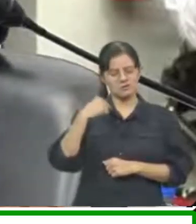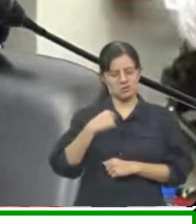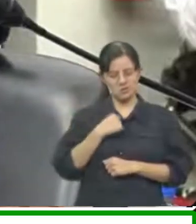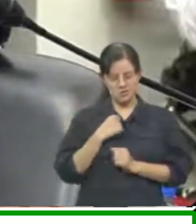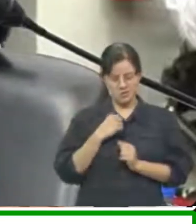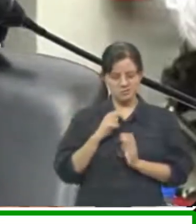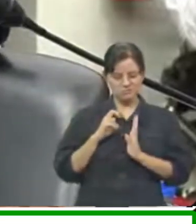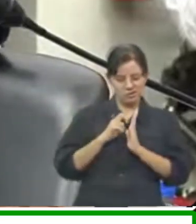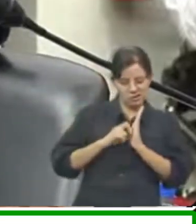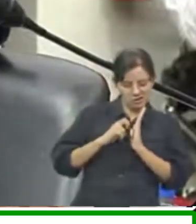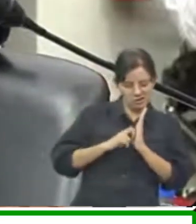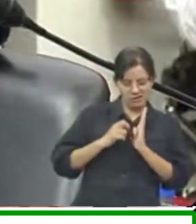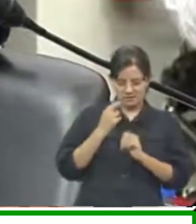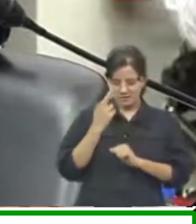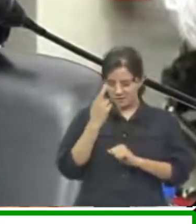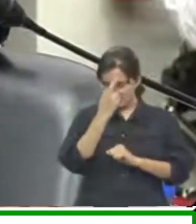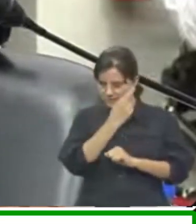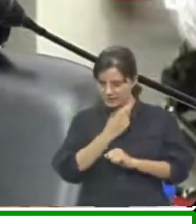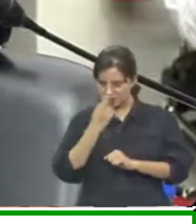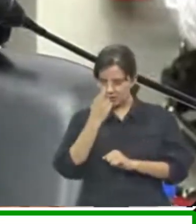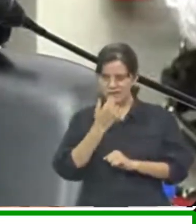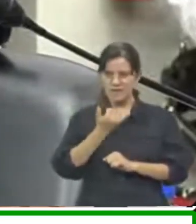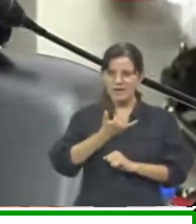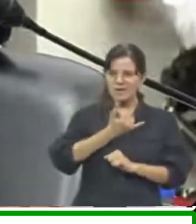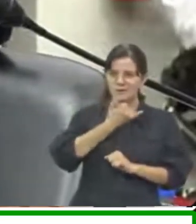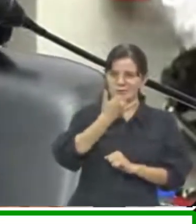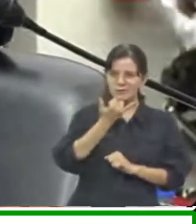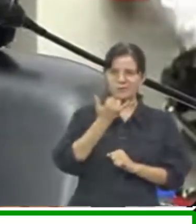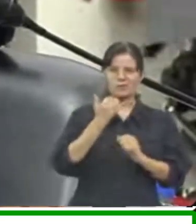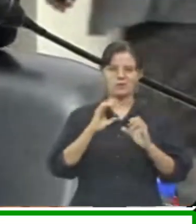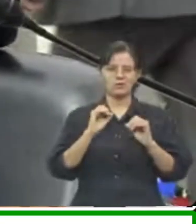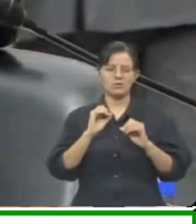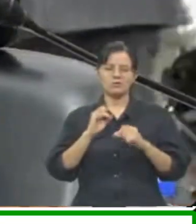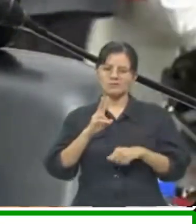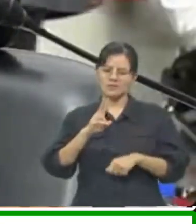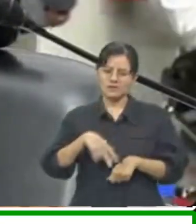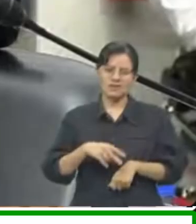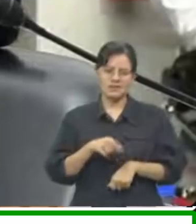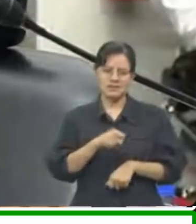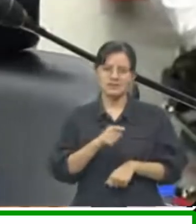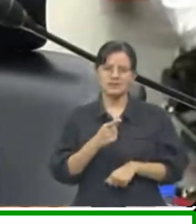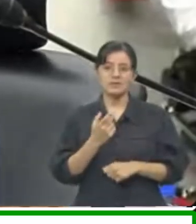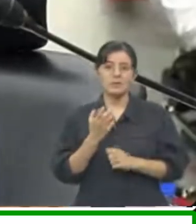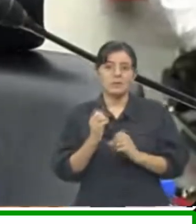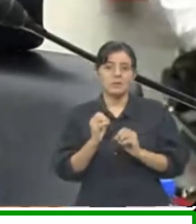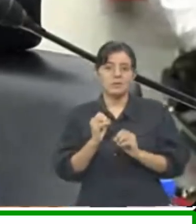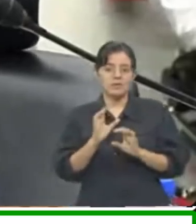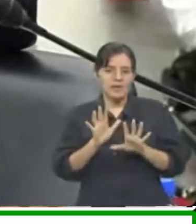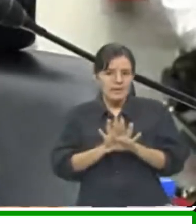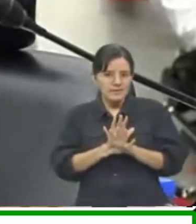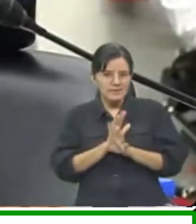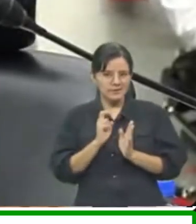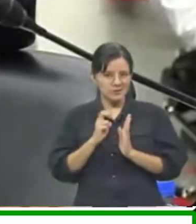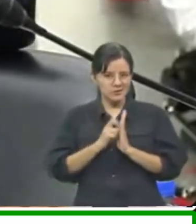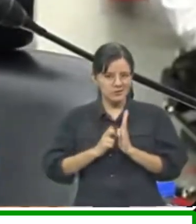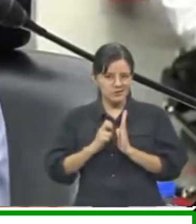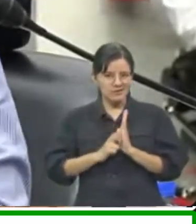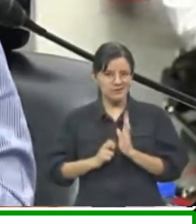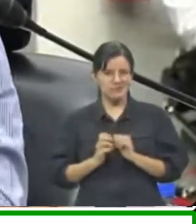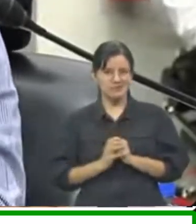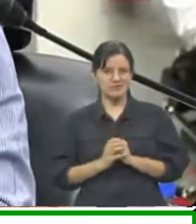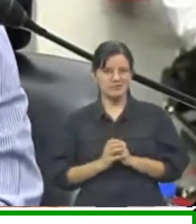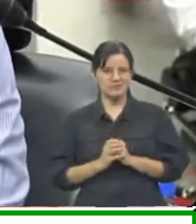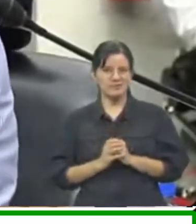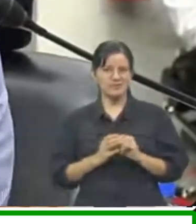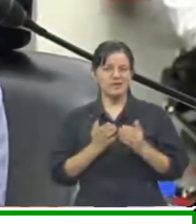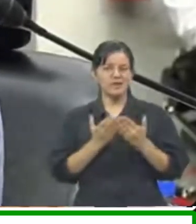autocrítica, revisión, error, rectificar, corregir. y trae un